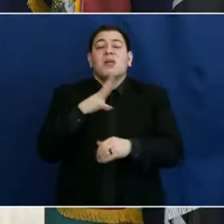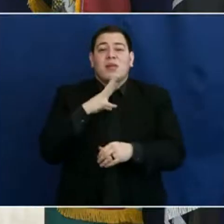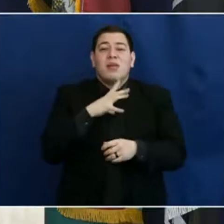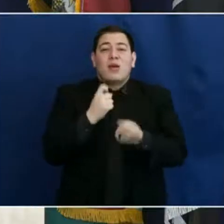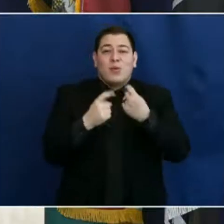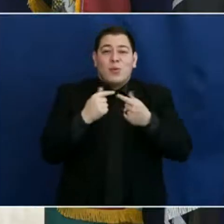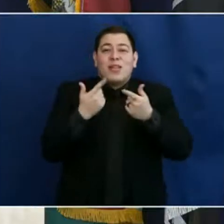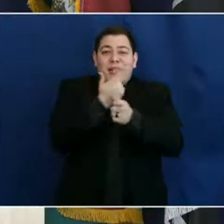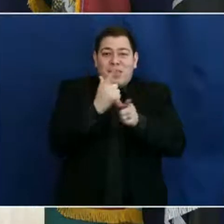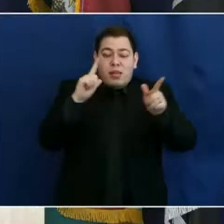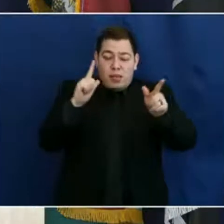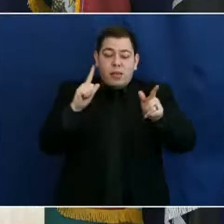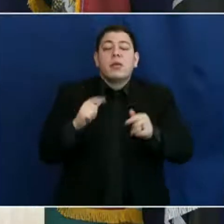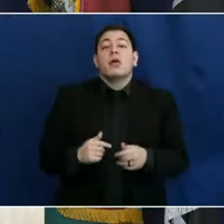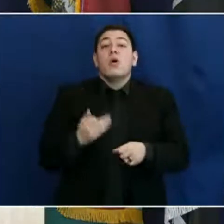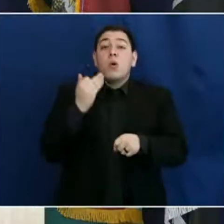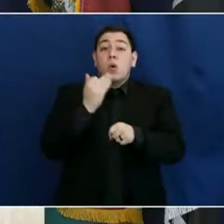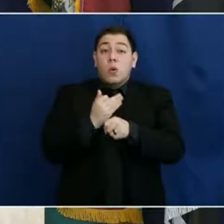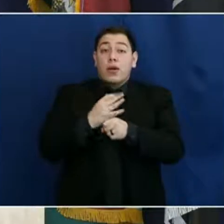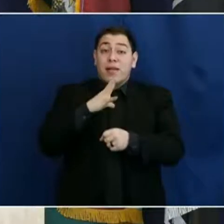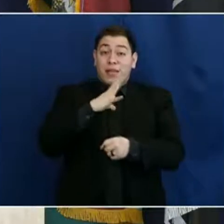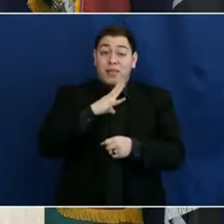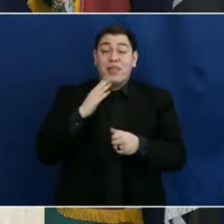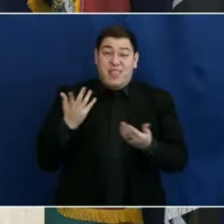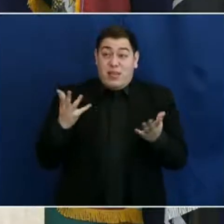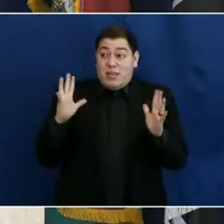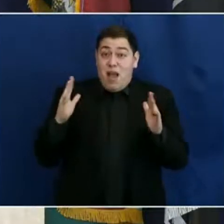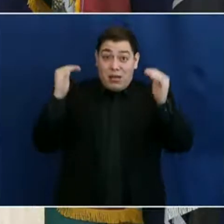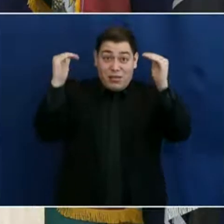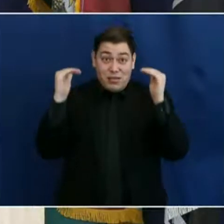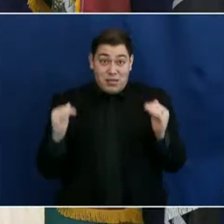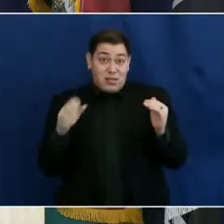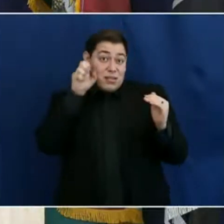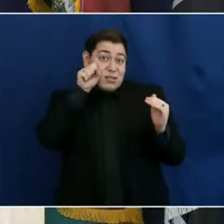naranja, quiero enseñarles la última